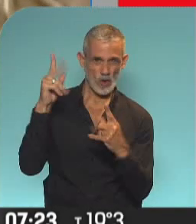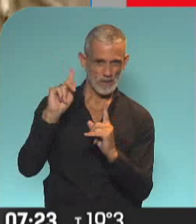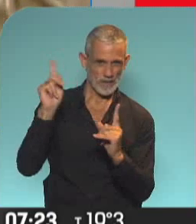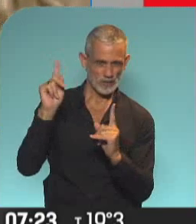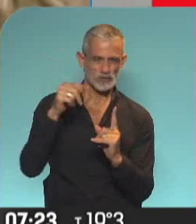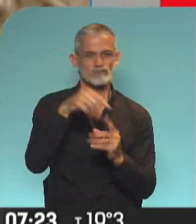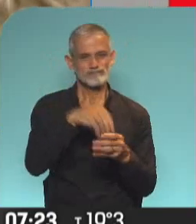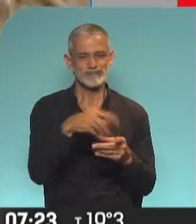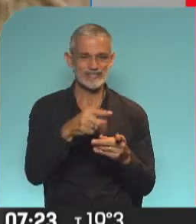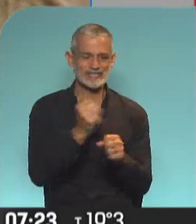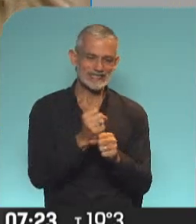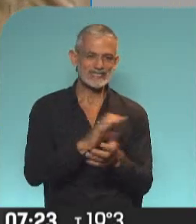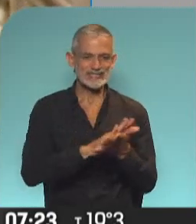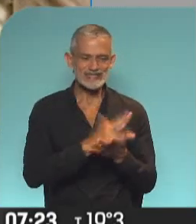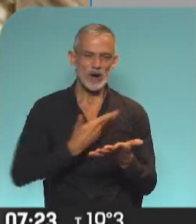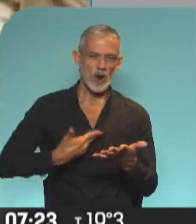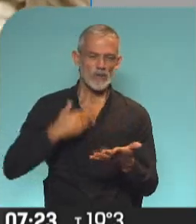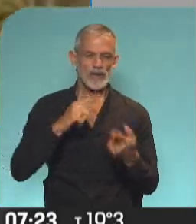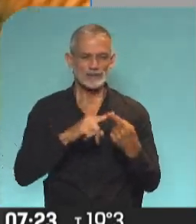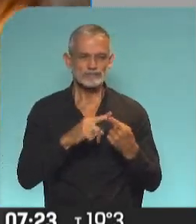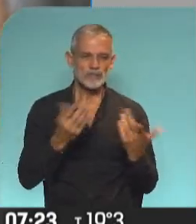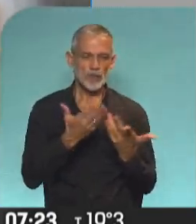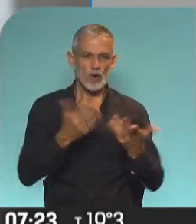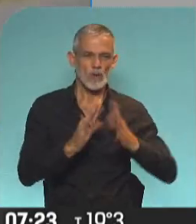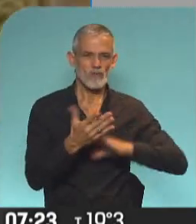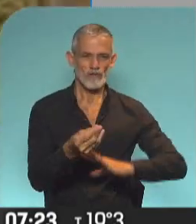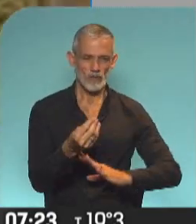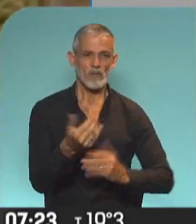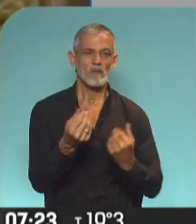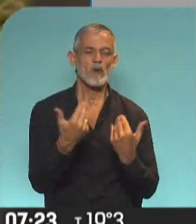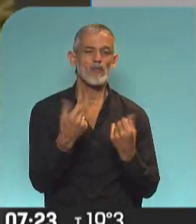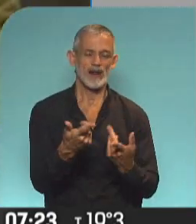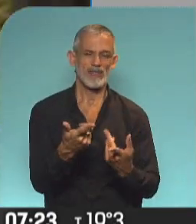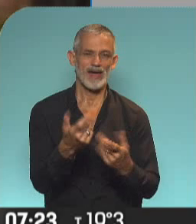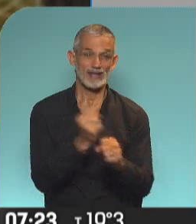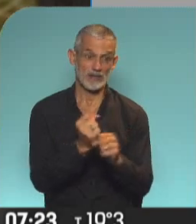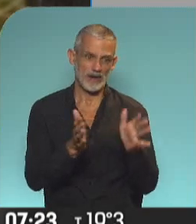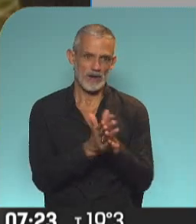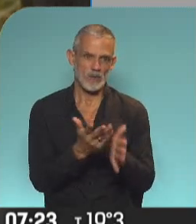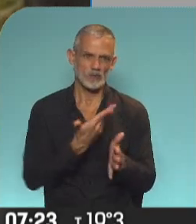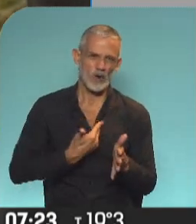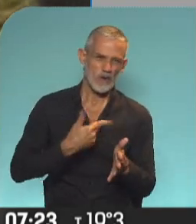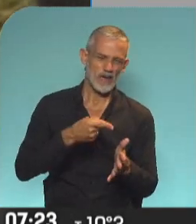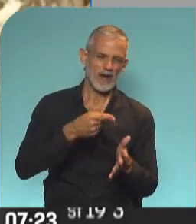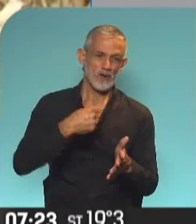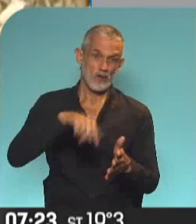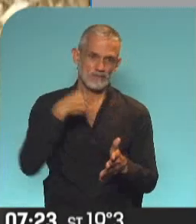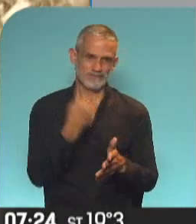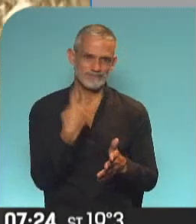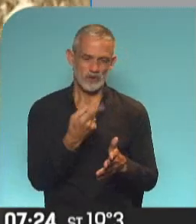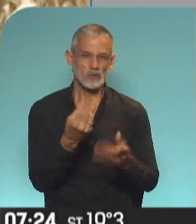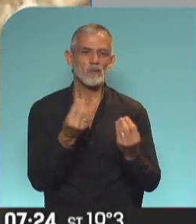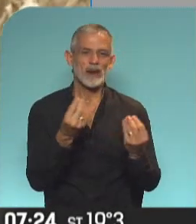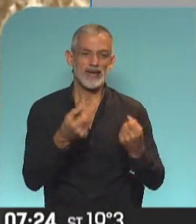trabajar con el gobierno para ver si podemos trabajar en conjunto para lograr que